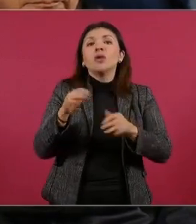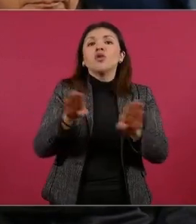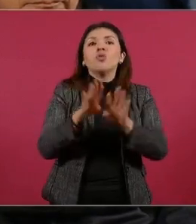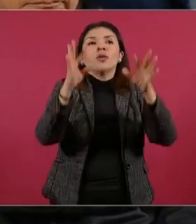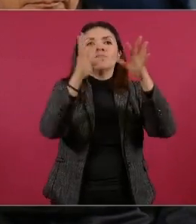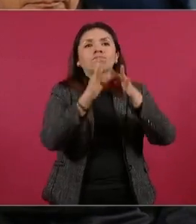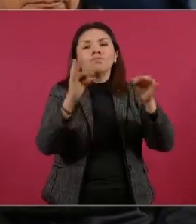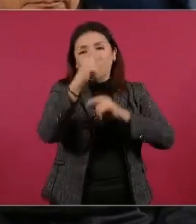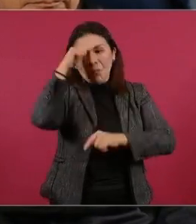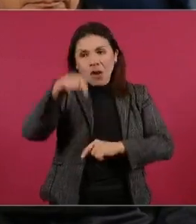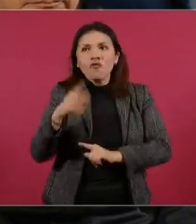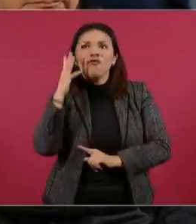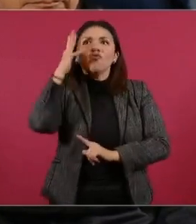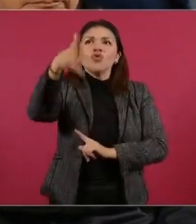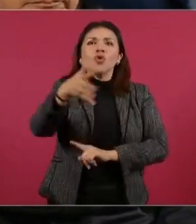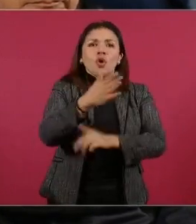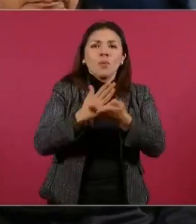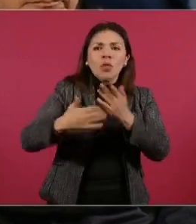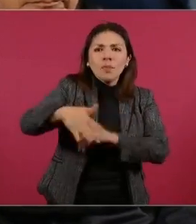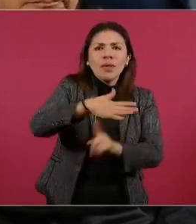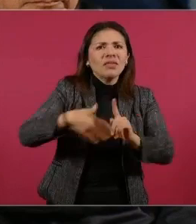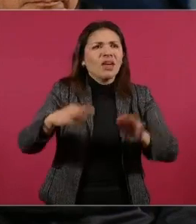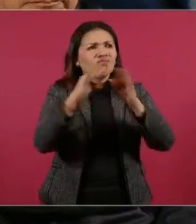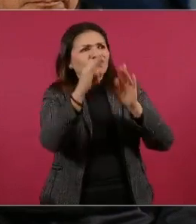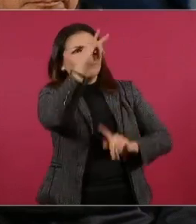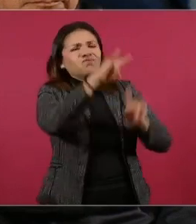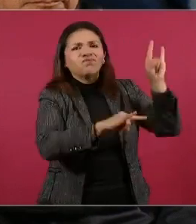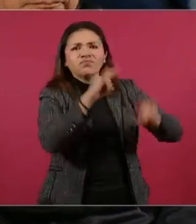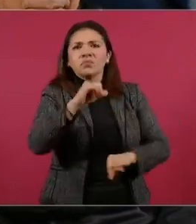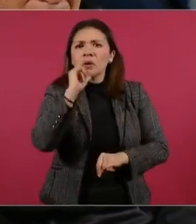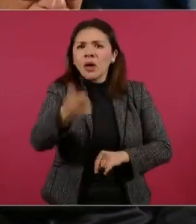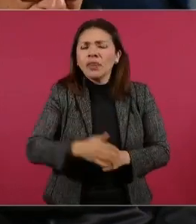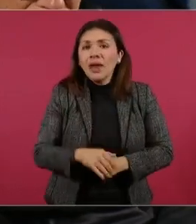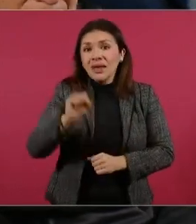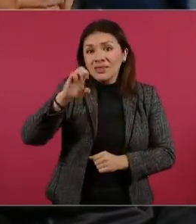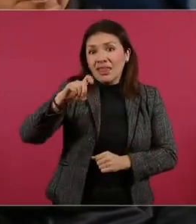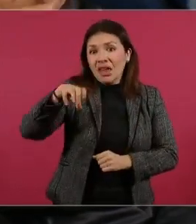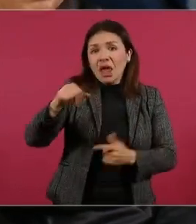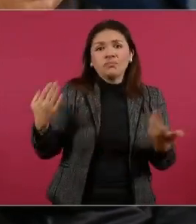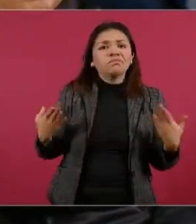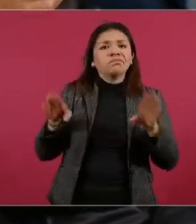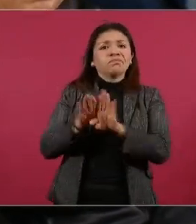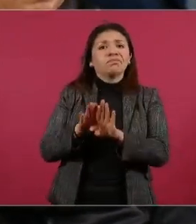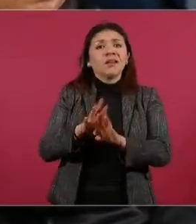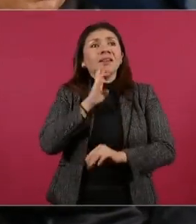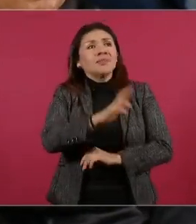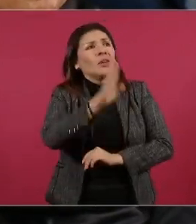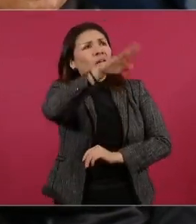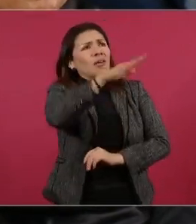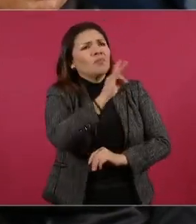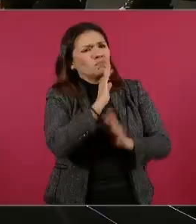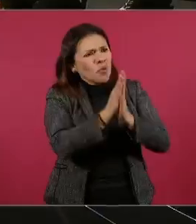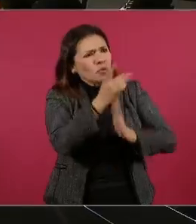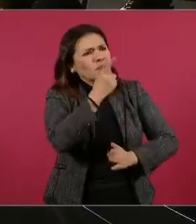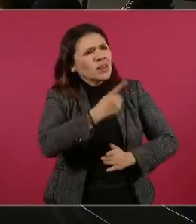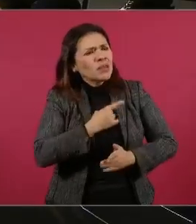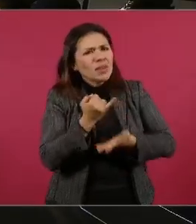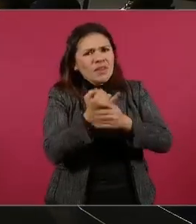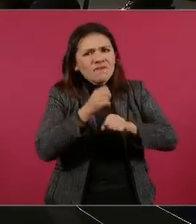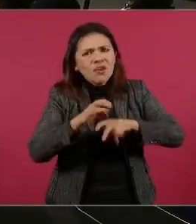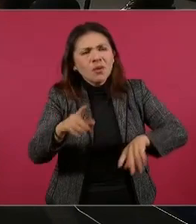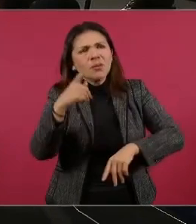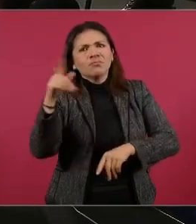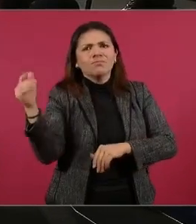ambiental y la Sedena ha cerrado sus puertas no ha respondido peticiones de acceso que le ha